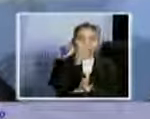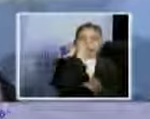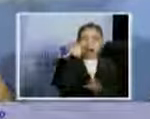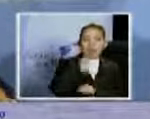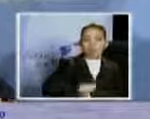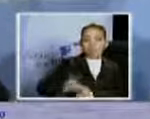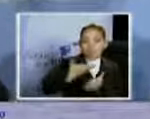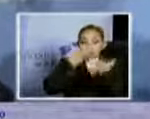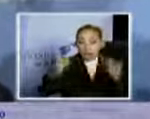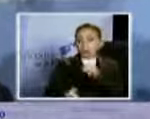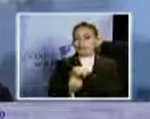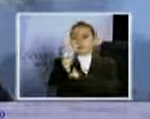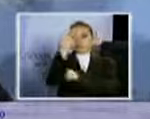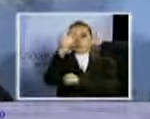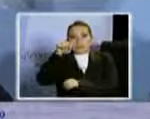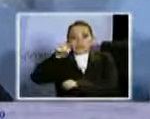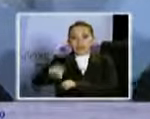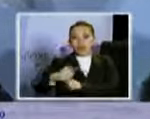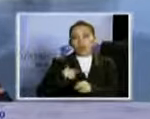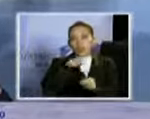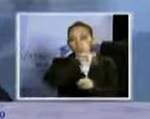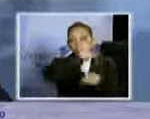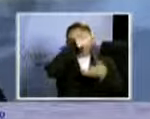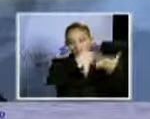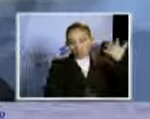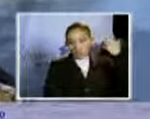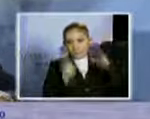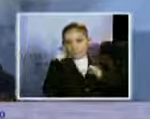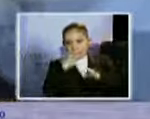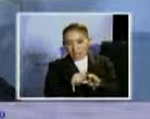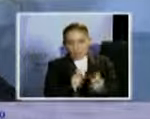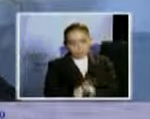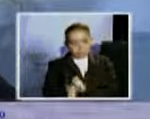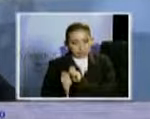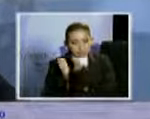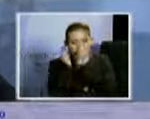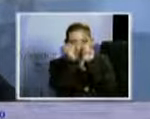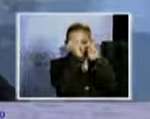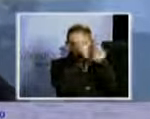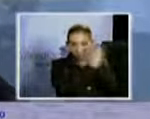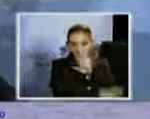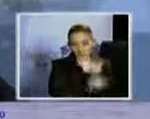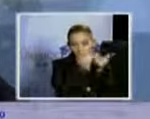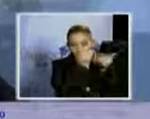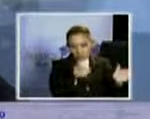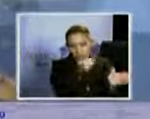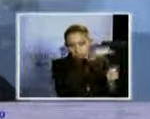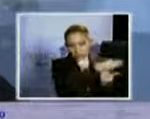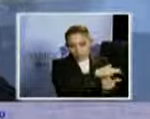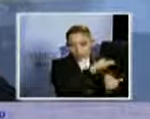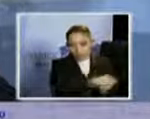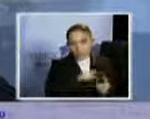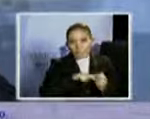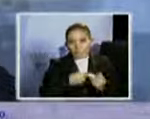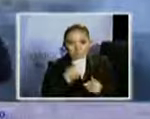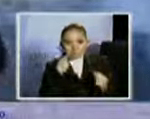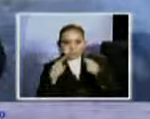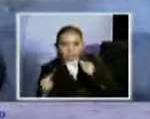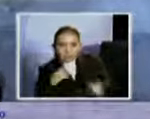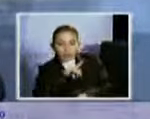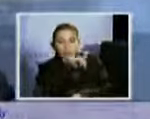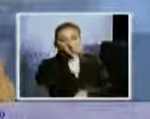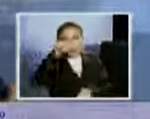hoy reaparecen. Enumero rápidamente algunas solamente para dejar la apertura de la mesa, iniciar el debate